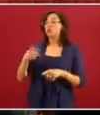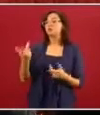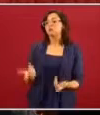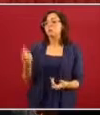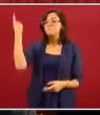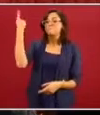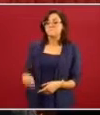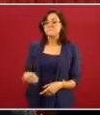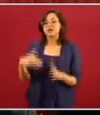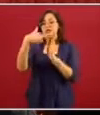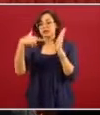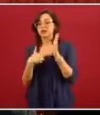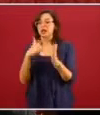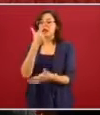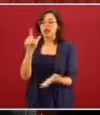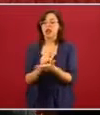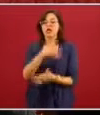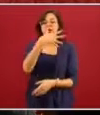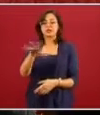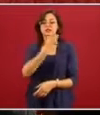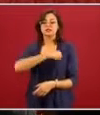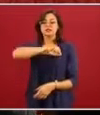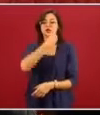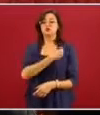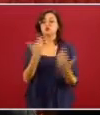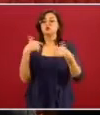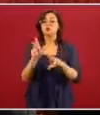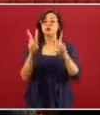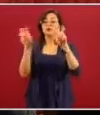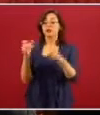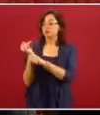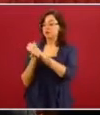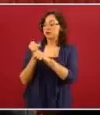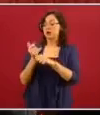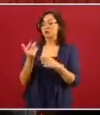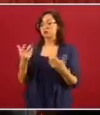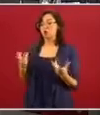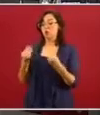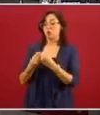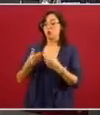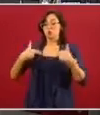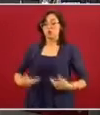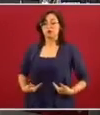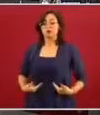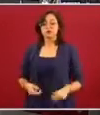que manda el reglamento de la Ley General de Salud en materia de investigación en sujetos humanos.